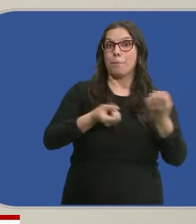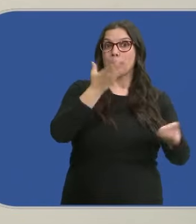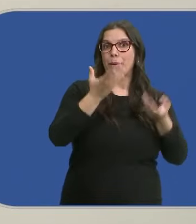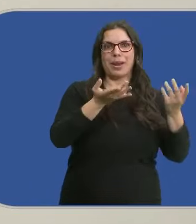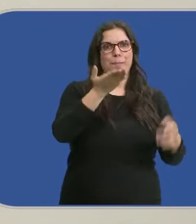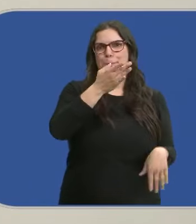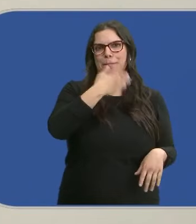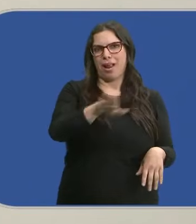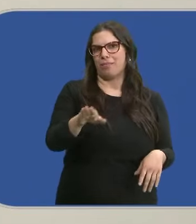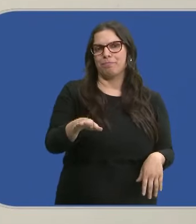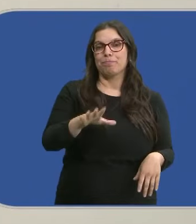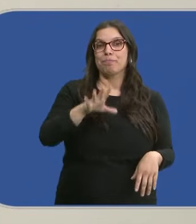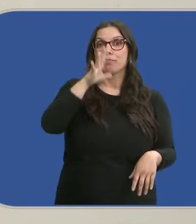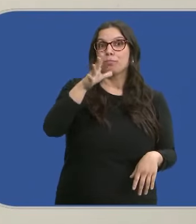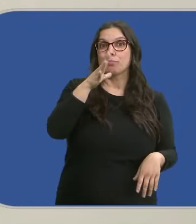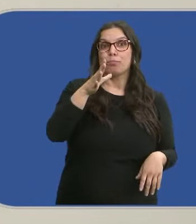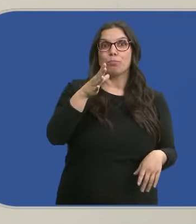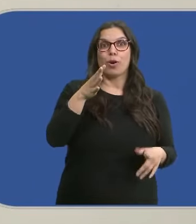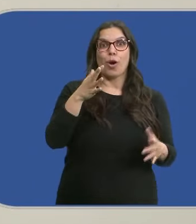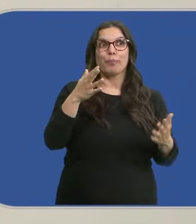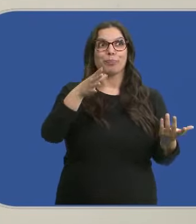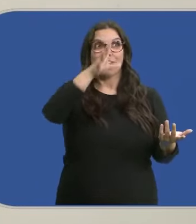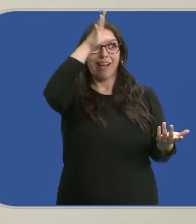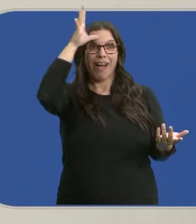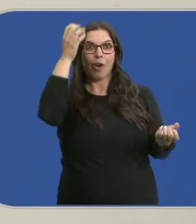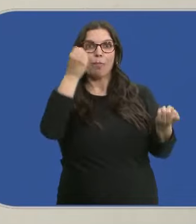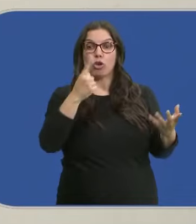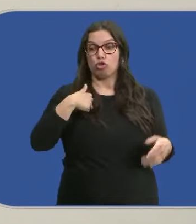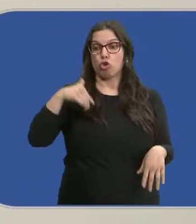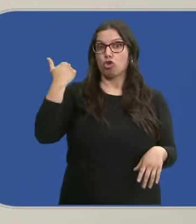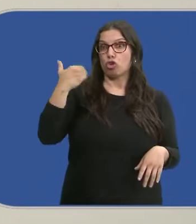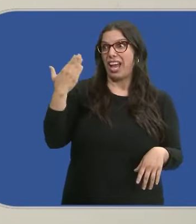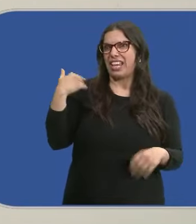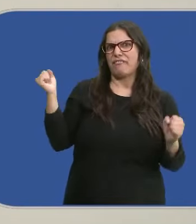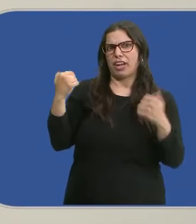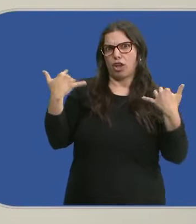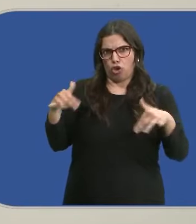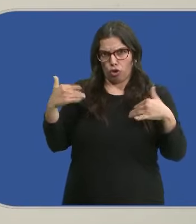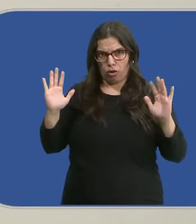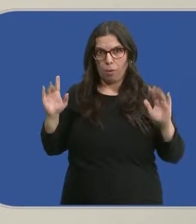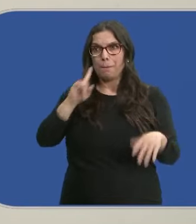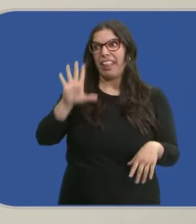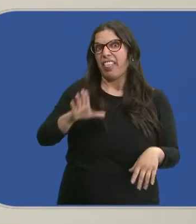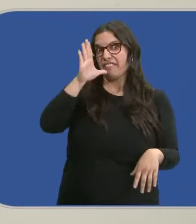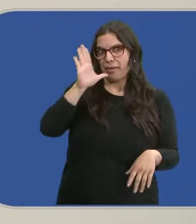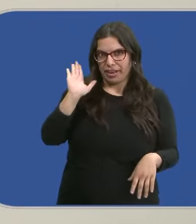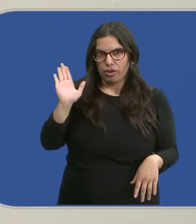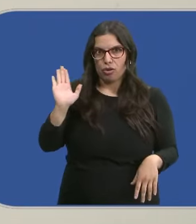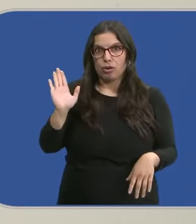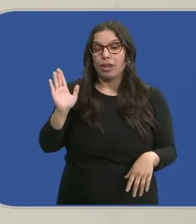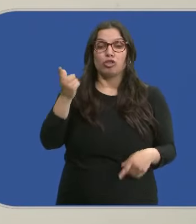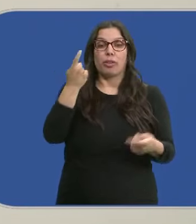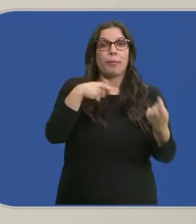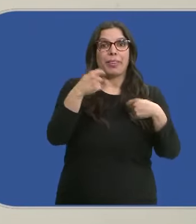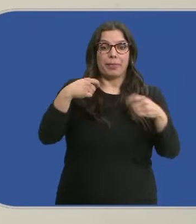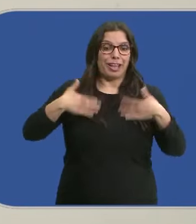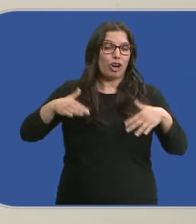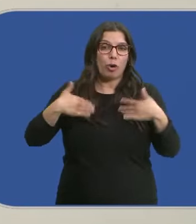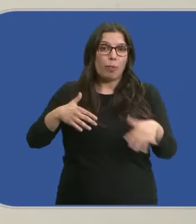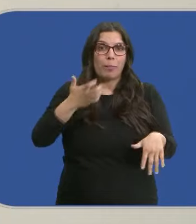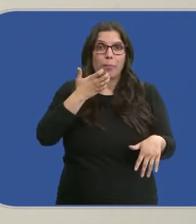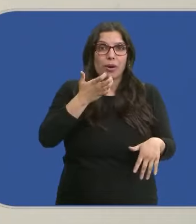mala. Ha sido muy mala porque no ha hecho calor. Ayer mismo, yo soy de Soria, ayer mismo en Soria hacía un frío que parecía febrero. Entonces, bueno, pues no se ha vendido. La ropa,